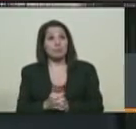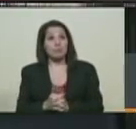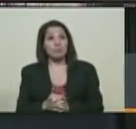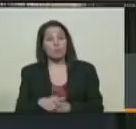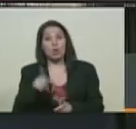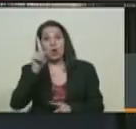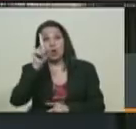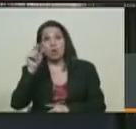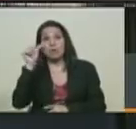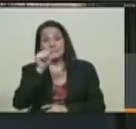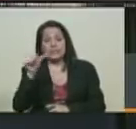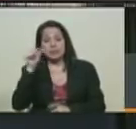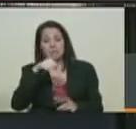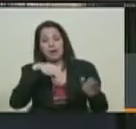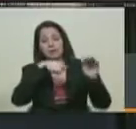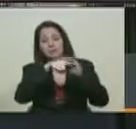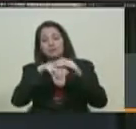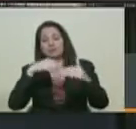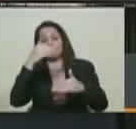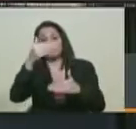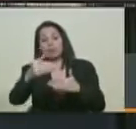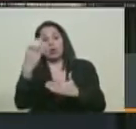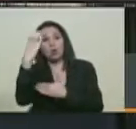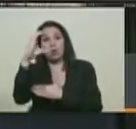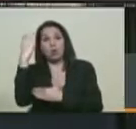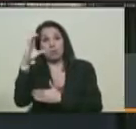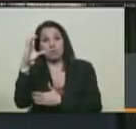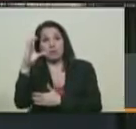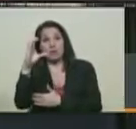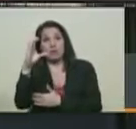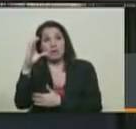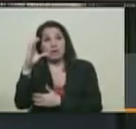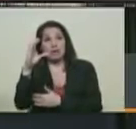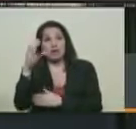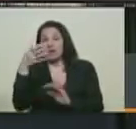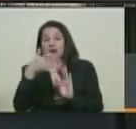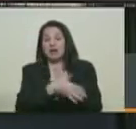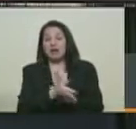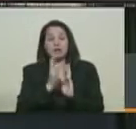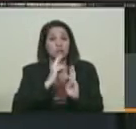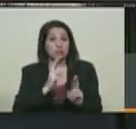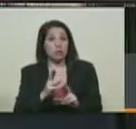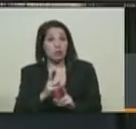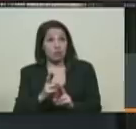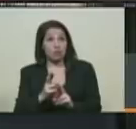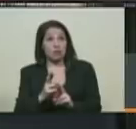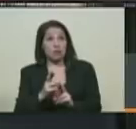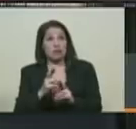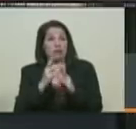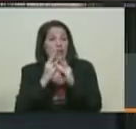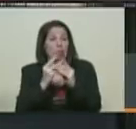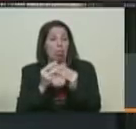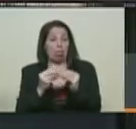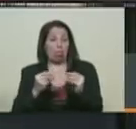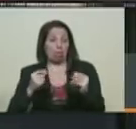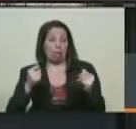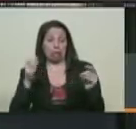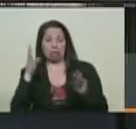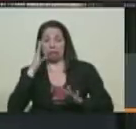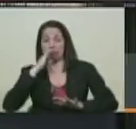una semana en la frontera del lado colombiano. ¿Y cuál fue el resultado? Que se pudrieron los perniles